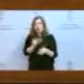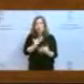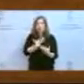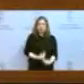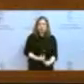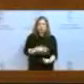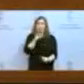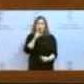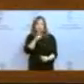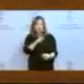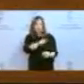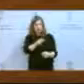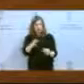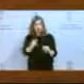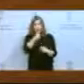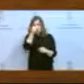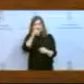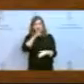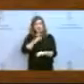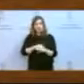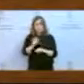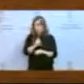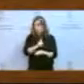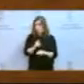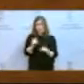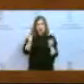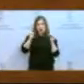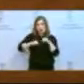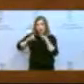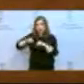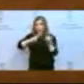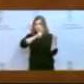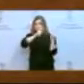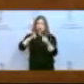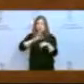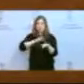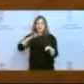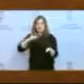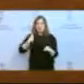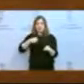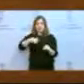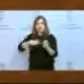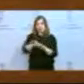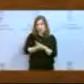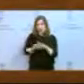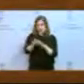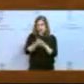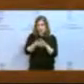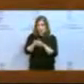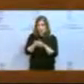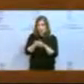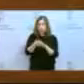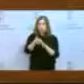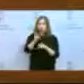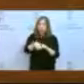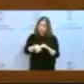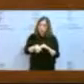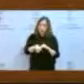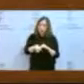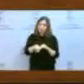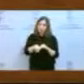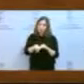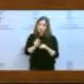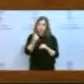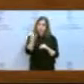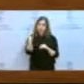socialistas incumplen sistemáticamente los acuerdos en materias tan sensibles como las que hoy nos ocupan. Y, por encima de todo, no bajar